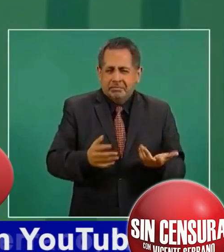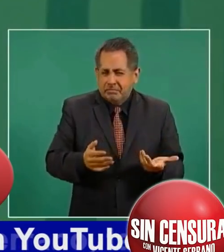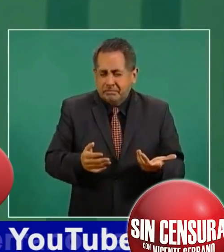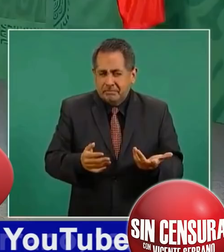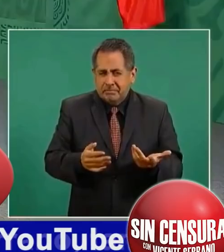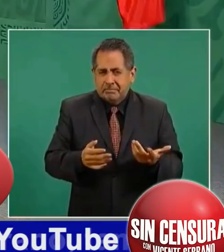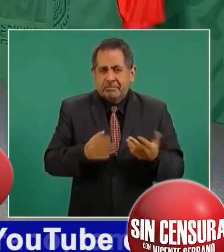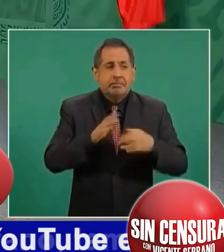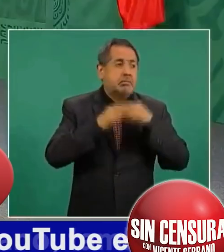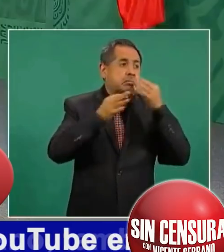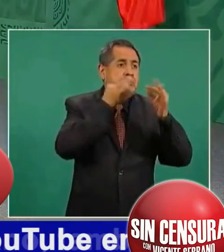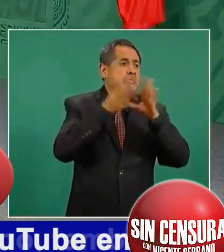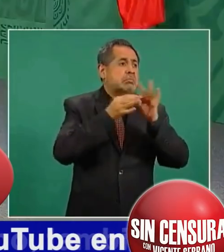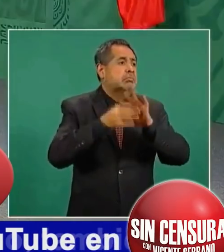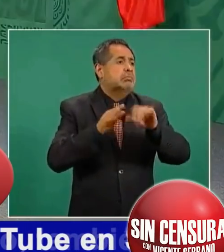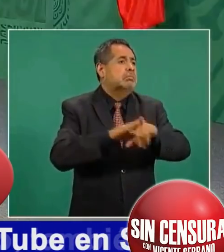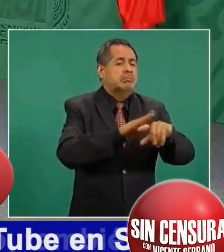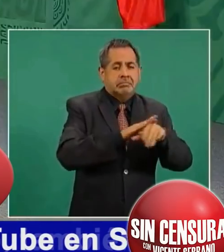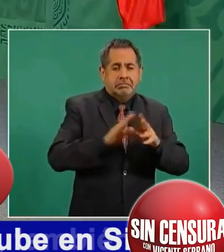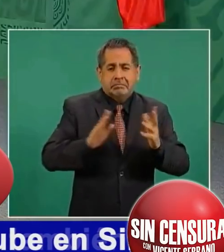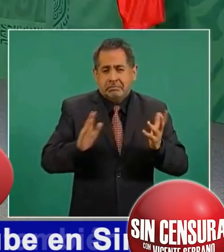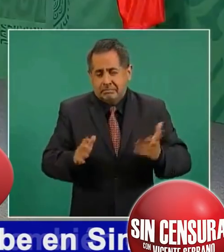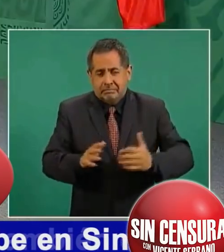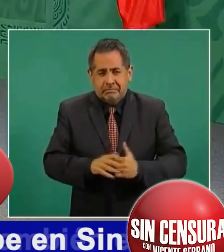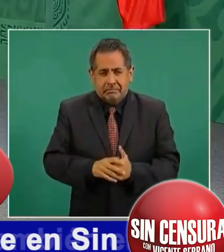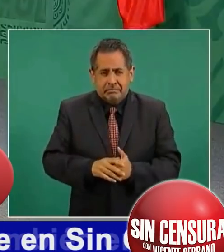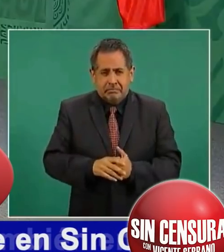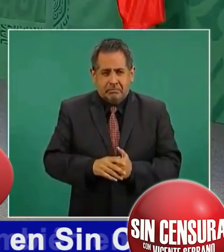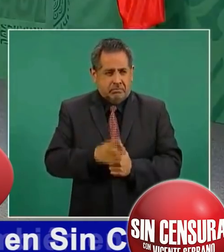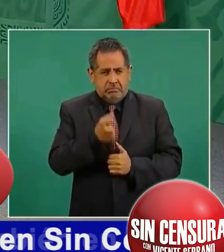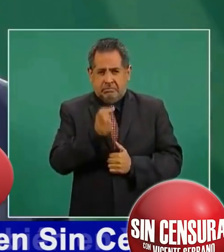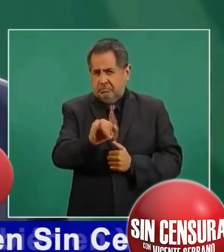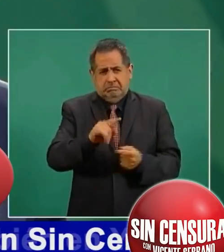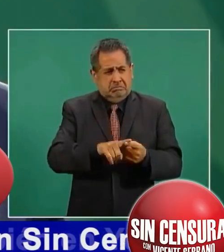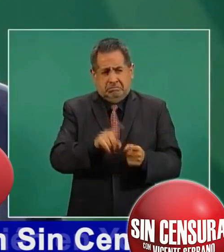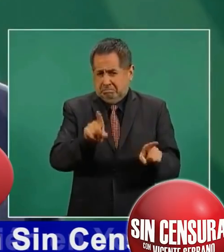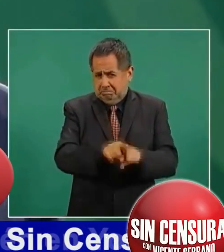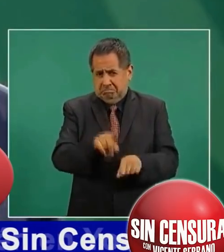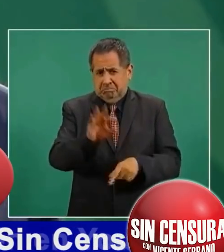a hacer campaña, así lo hizo Fox,